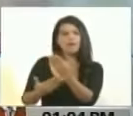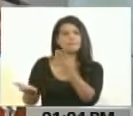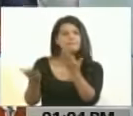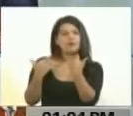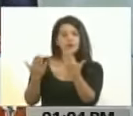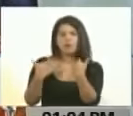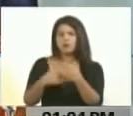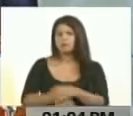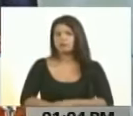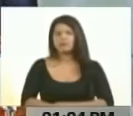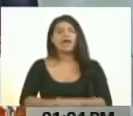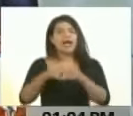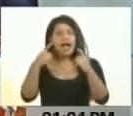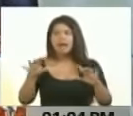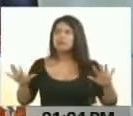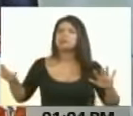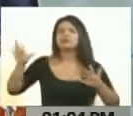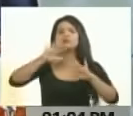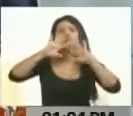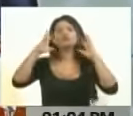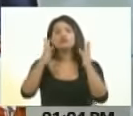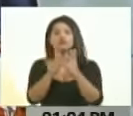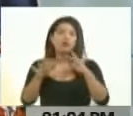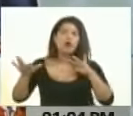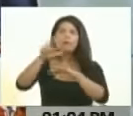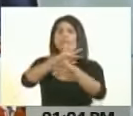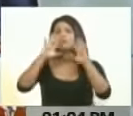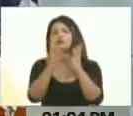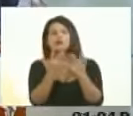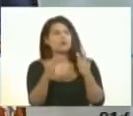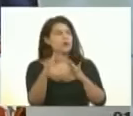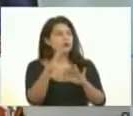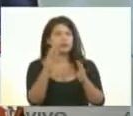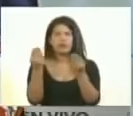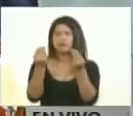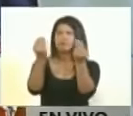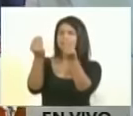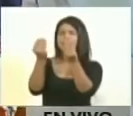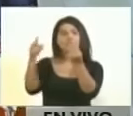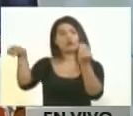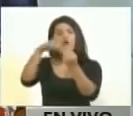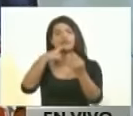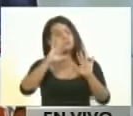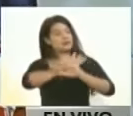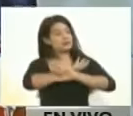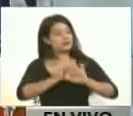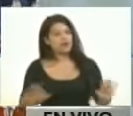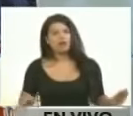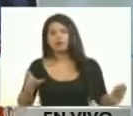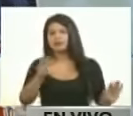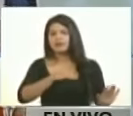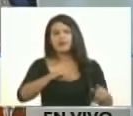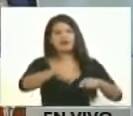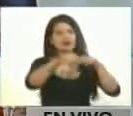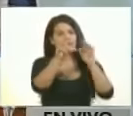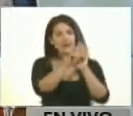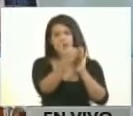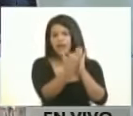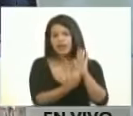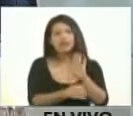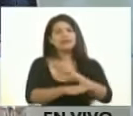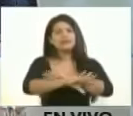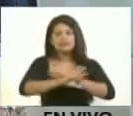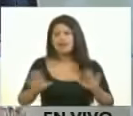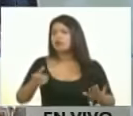Es decir, hay un movimiento que dice, basta ya de quebrantar la legalidad, basta ya de los